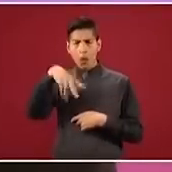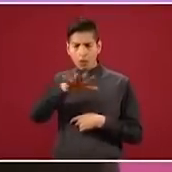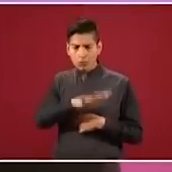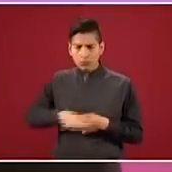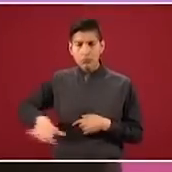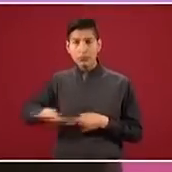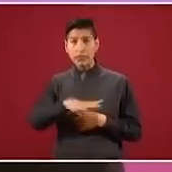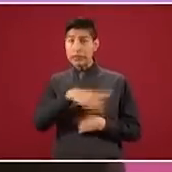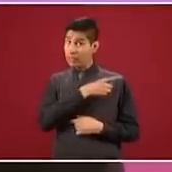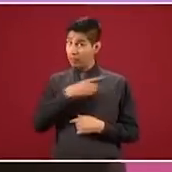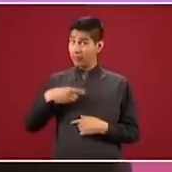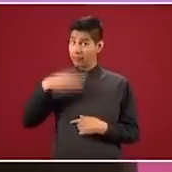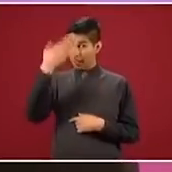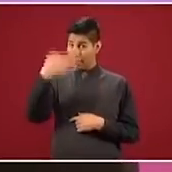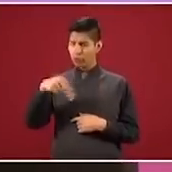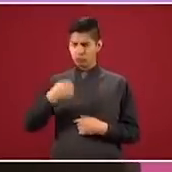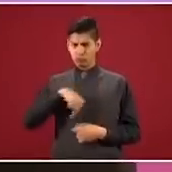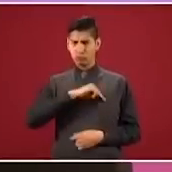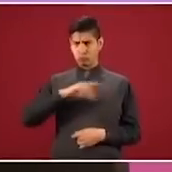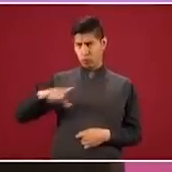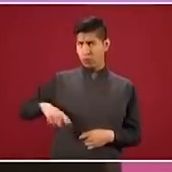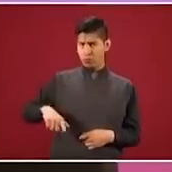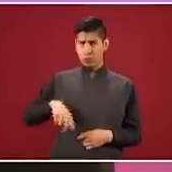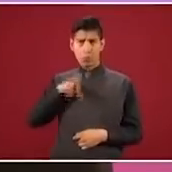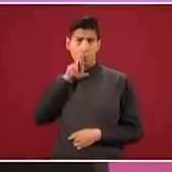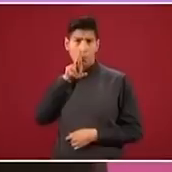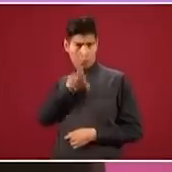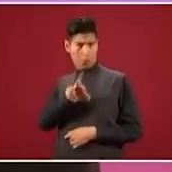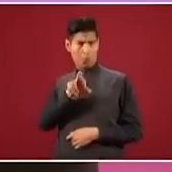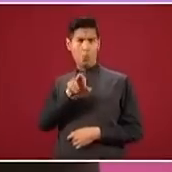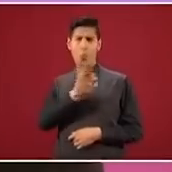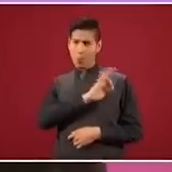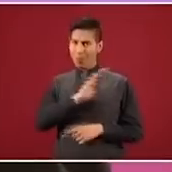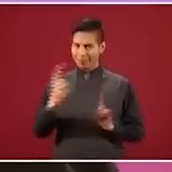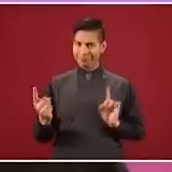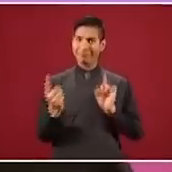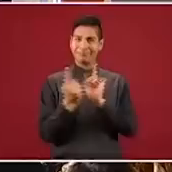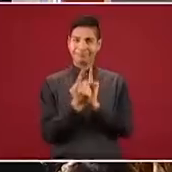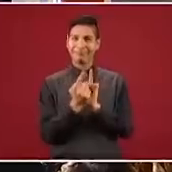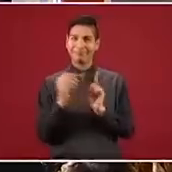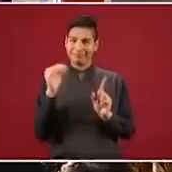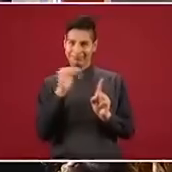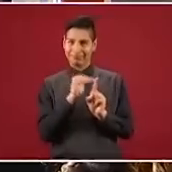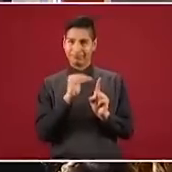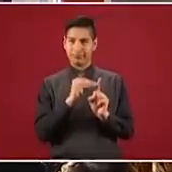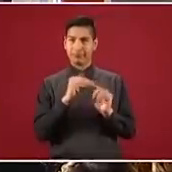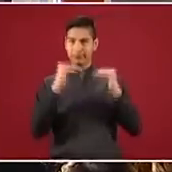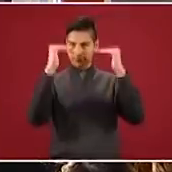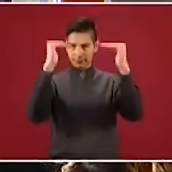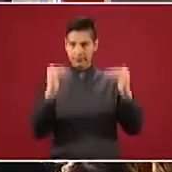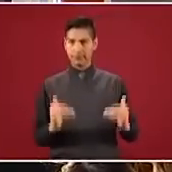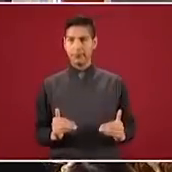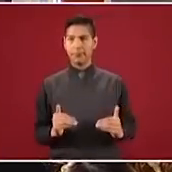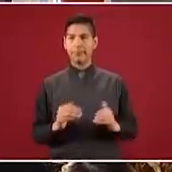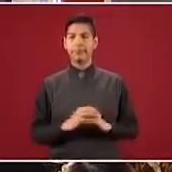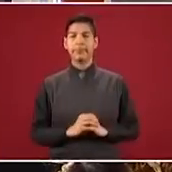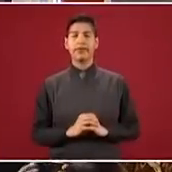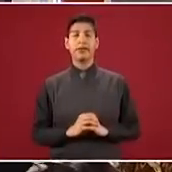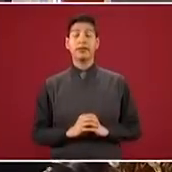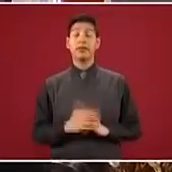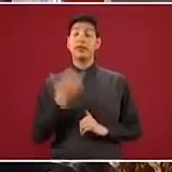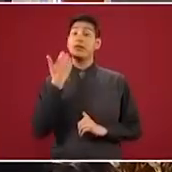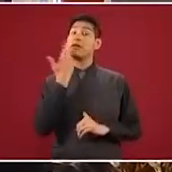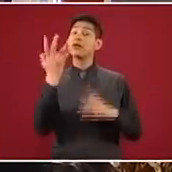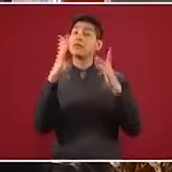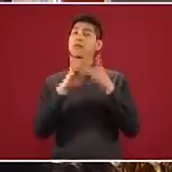gobierno que le va a responder y que se puede dirigir directamente a nosotros. La siguiente. Lo que quiero explicar